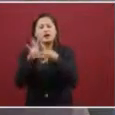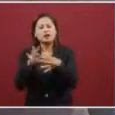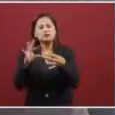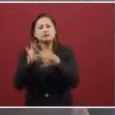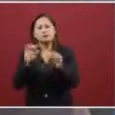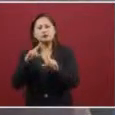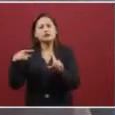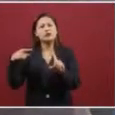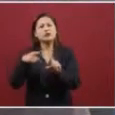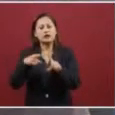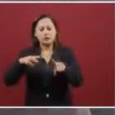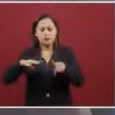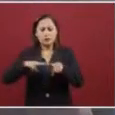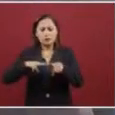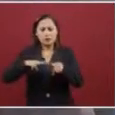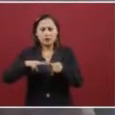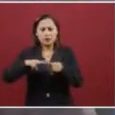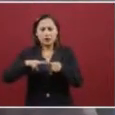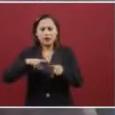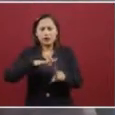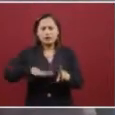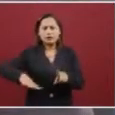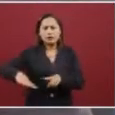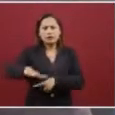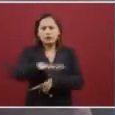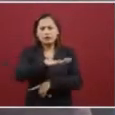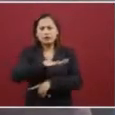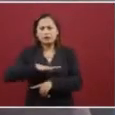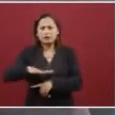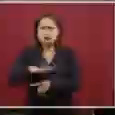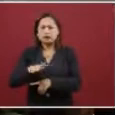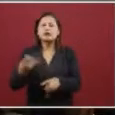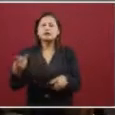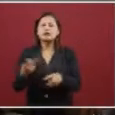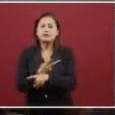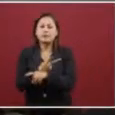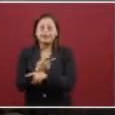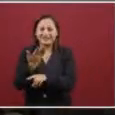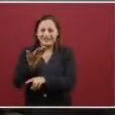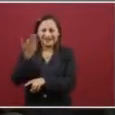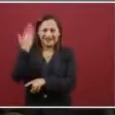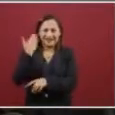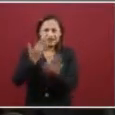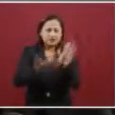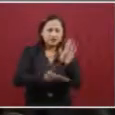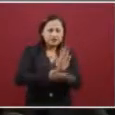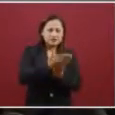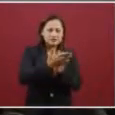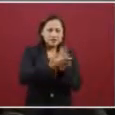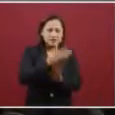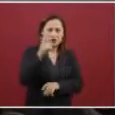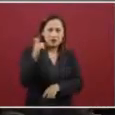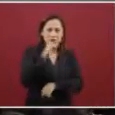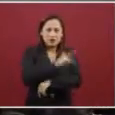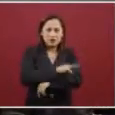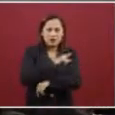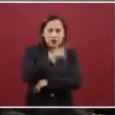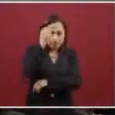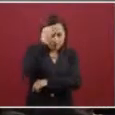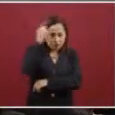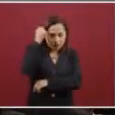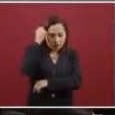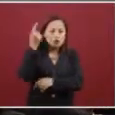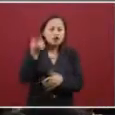desarrollará en la zona que iba a ocupar el aeropuerto de texcoco y la región aledaña